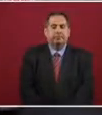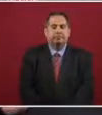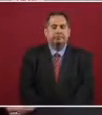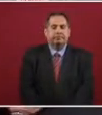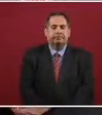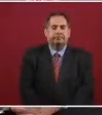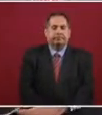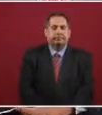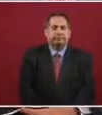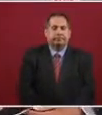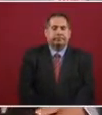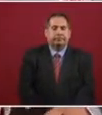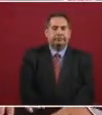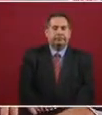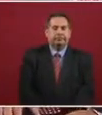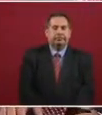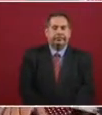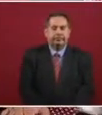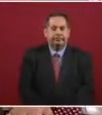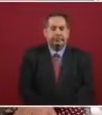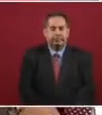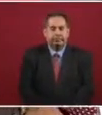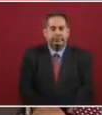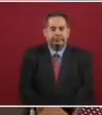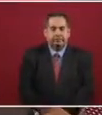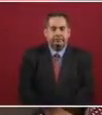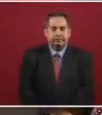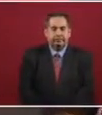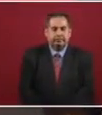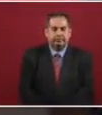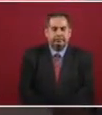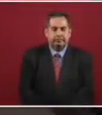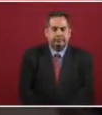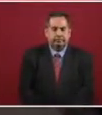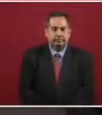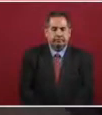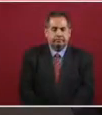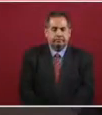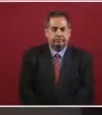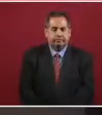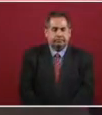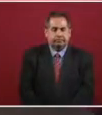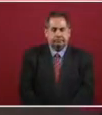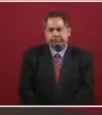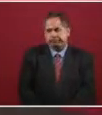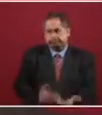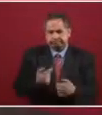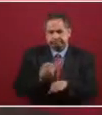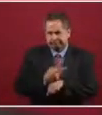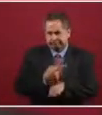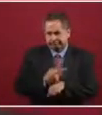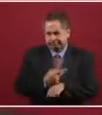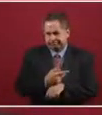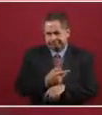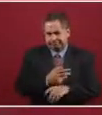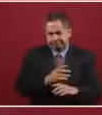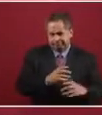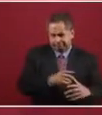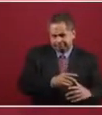Puede hacer una revisión de estos jóvenes que están en bachillerato en